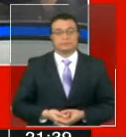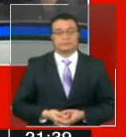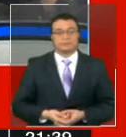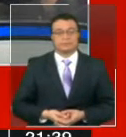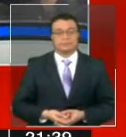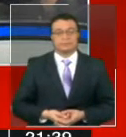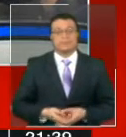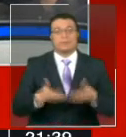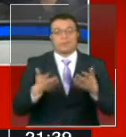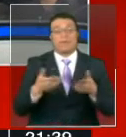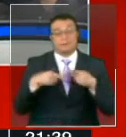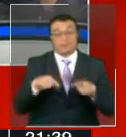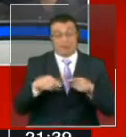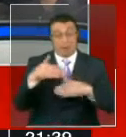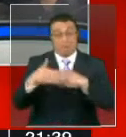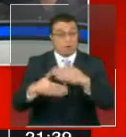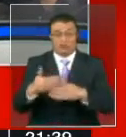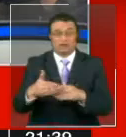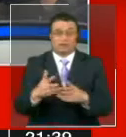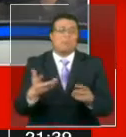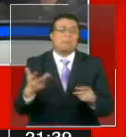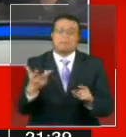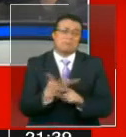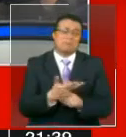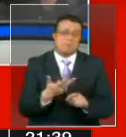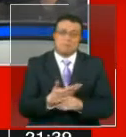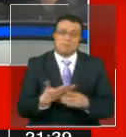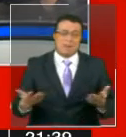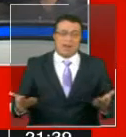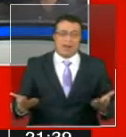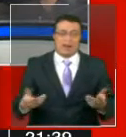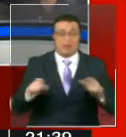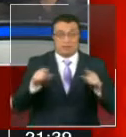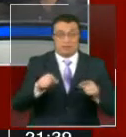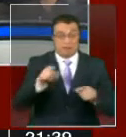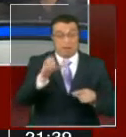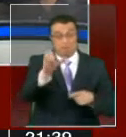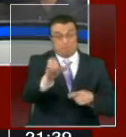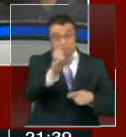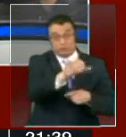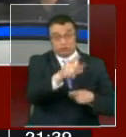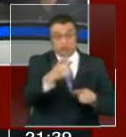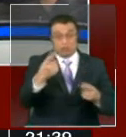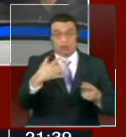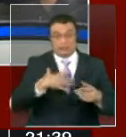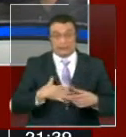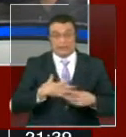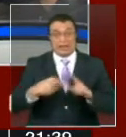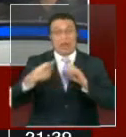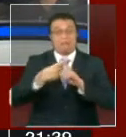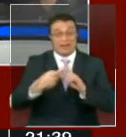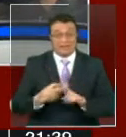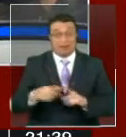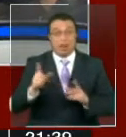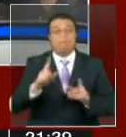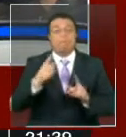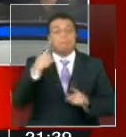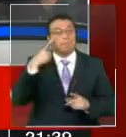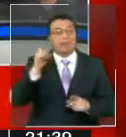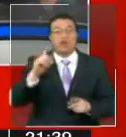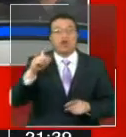Bueno, el proceso ha andado bastante mal, porque yo creo que la gente de alguna manera quiere participar, pero no